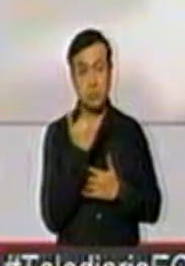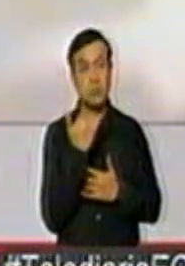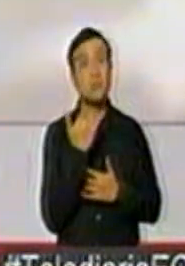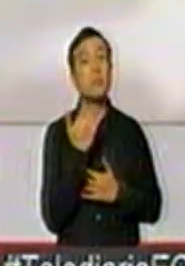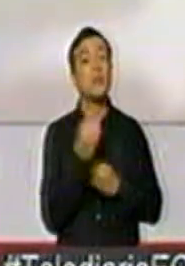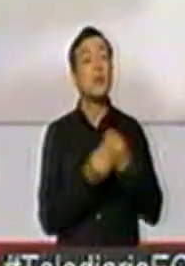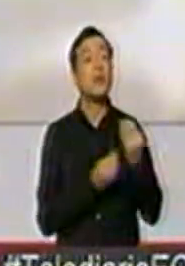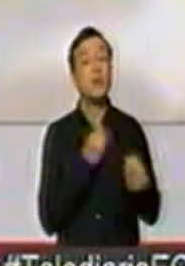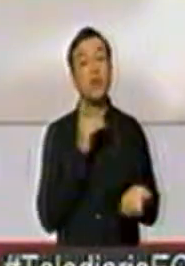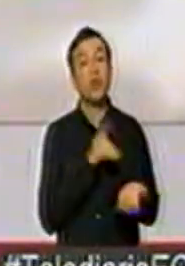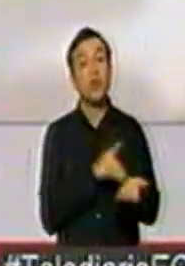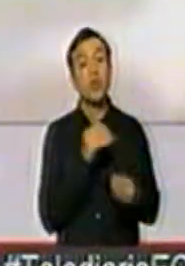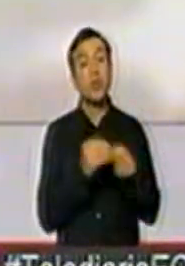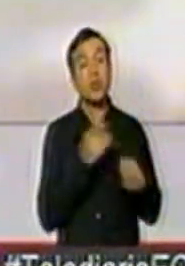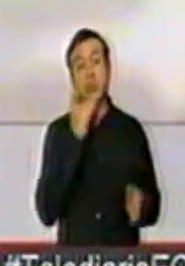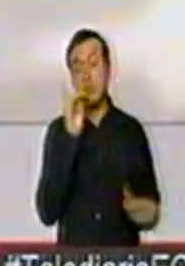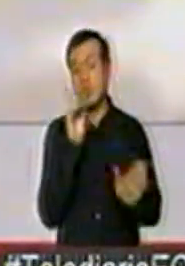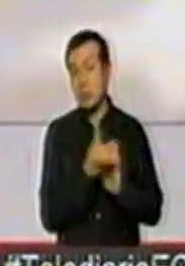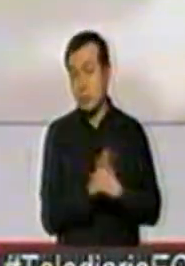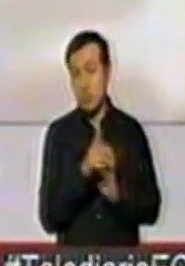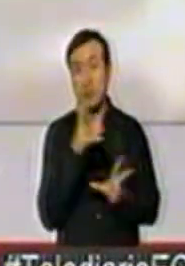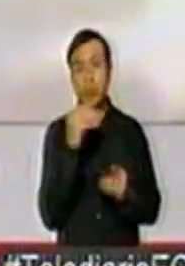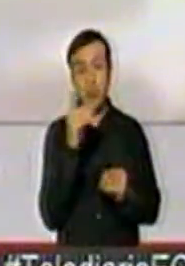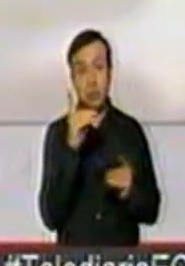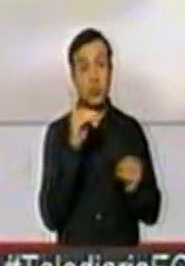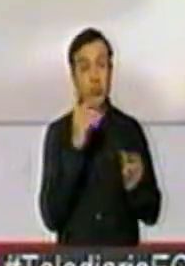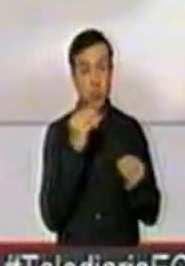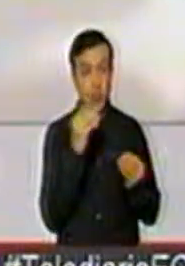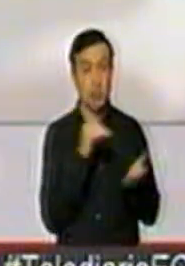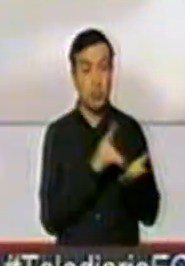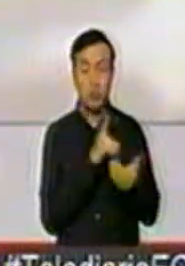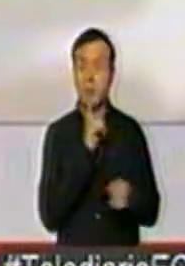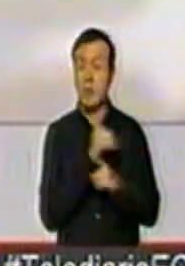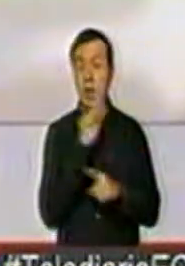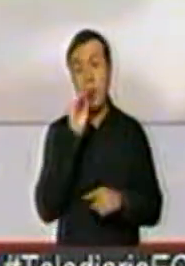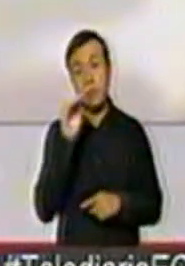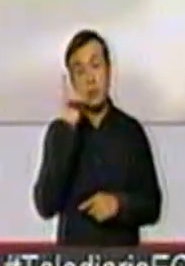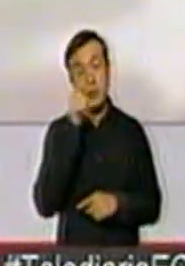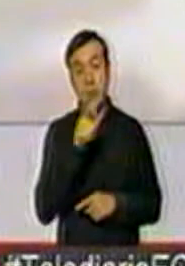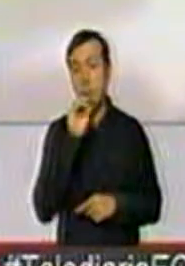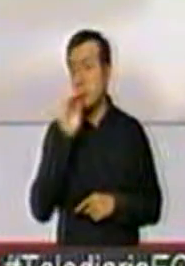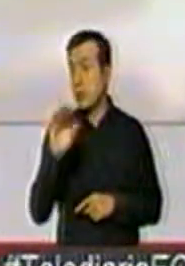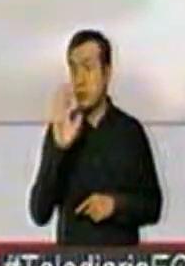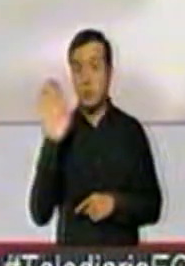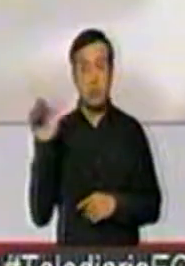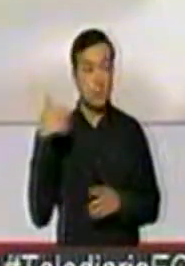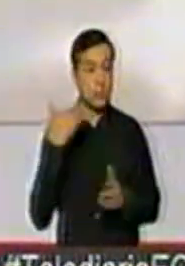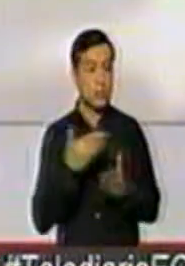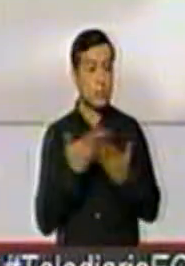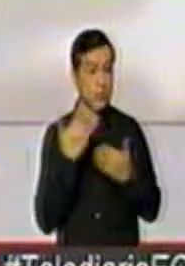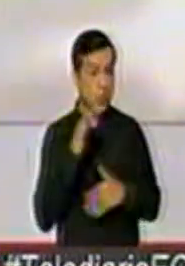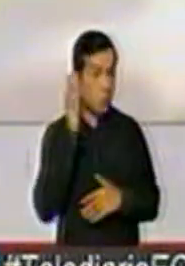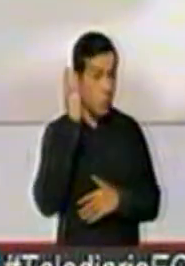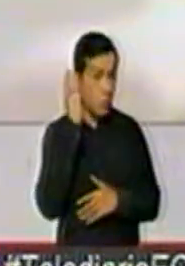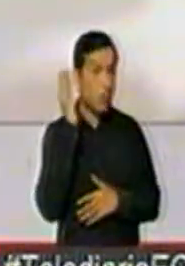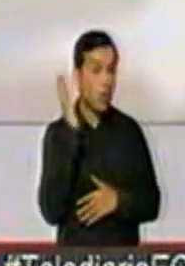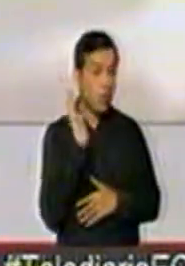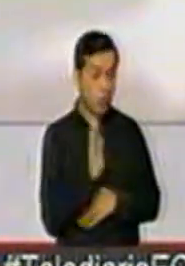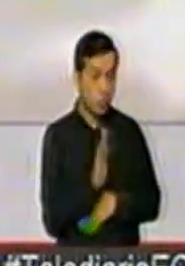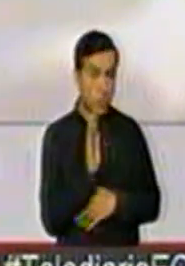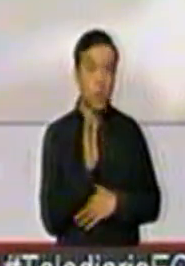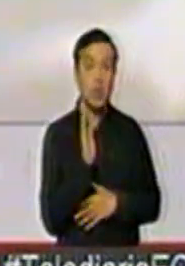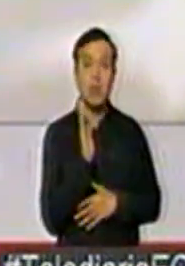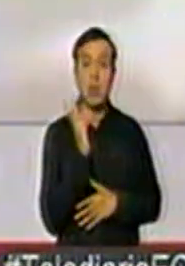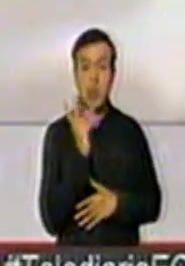lo que tiene que hacer un médico es denunciar. Muchos de ellos, la gran mayoría, ha puesto en conocimiento de la fiscalía y, por supuesto, cuando una mujer se ha sometido o